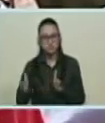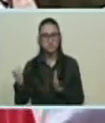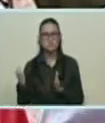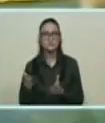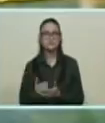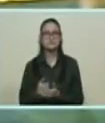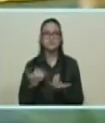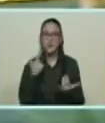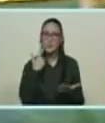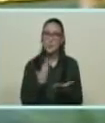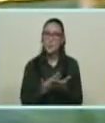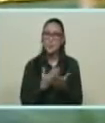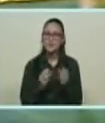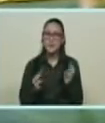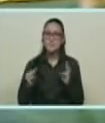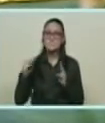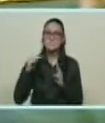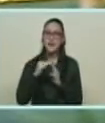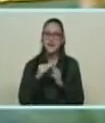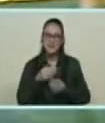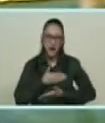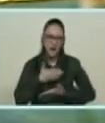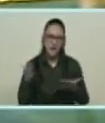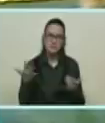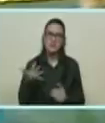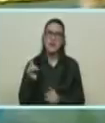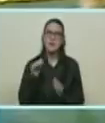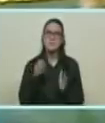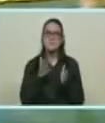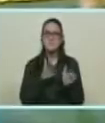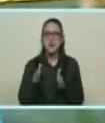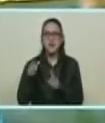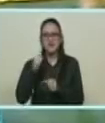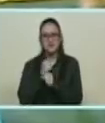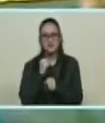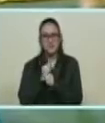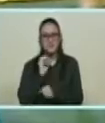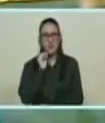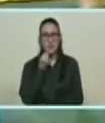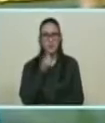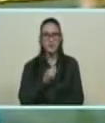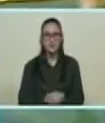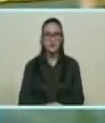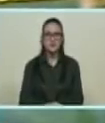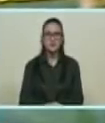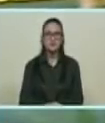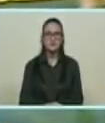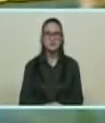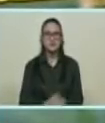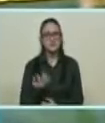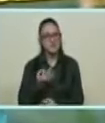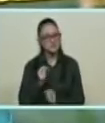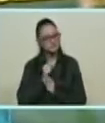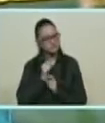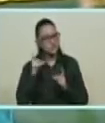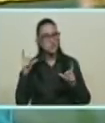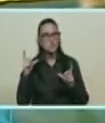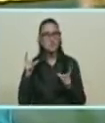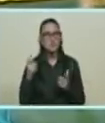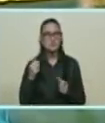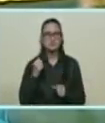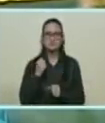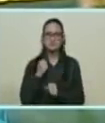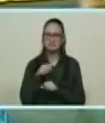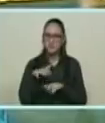Nos propusimos unas metas grandes, muy grandes, del Plan Chamba Juvenil. Es impresionante la cantidad de